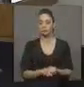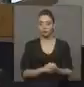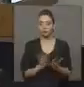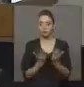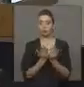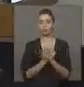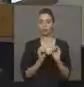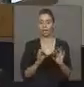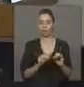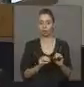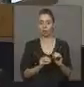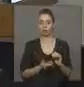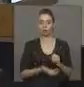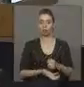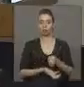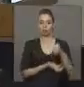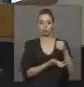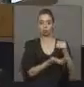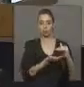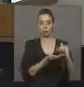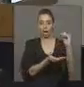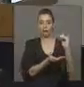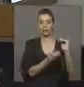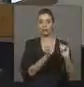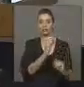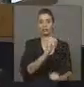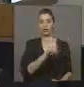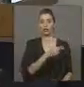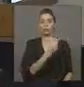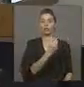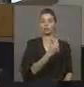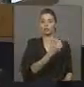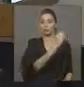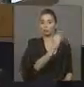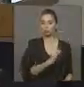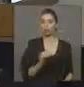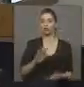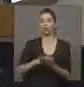educación va a crecer un 6,2%, salud va a crecer un